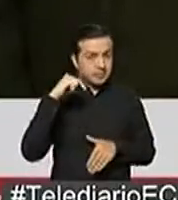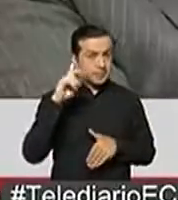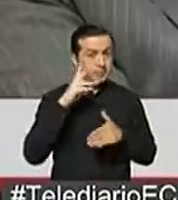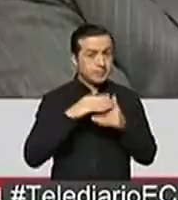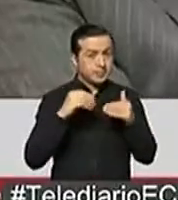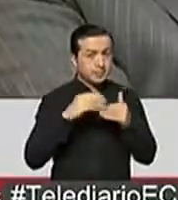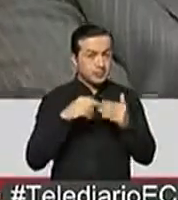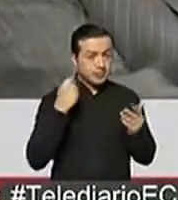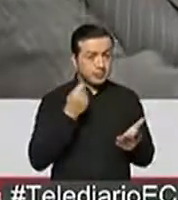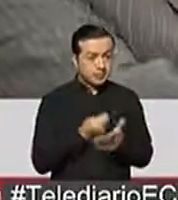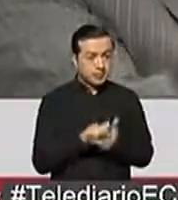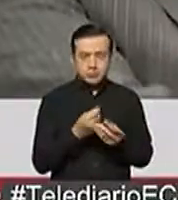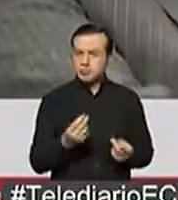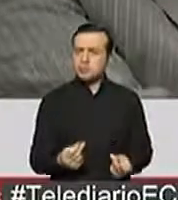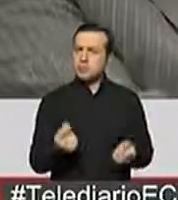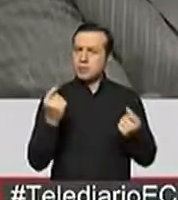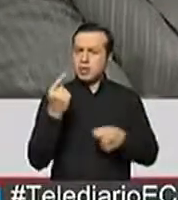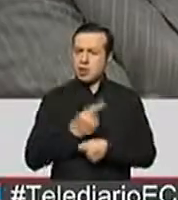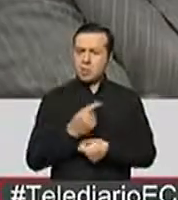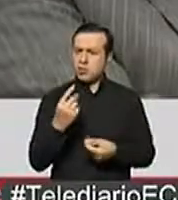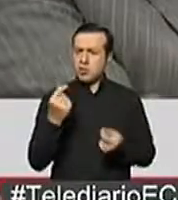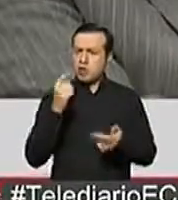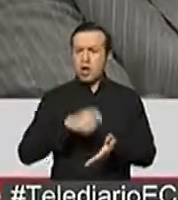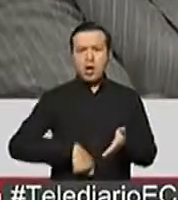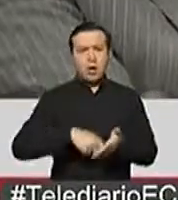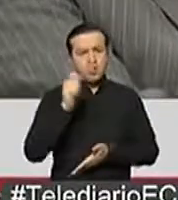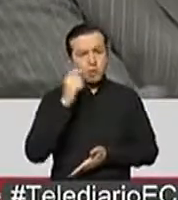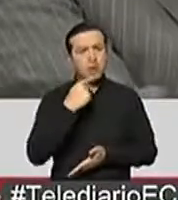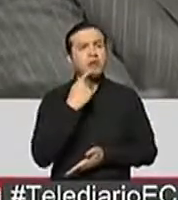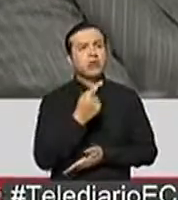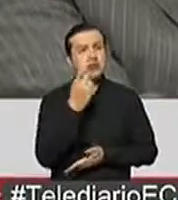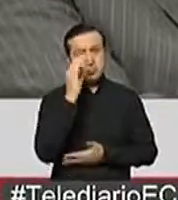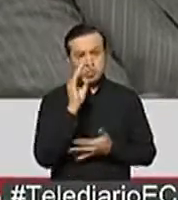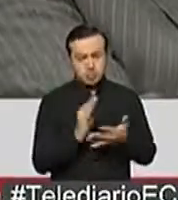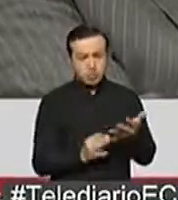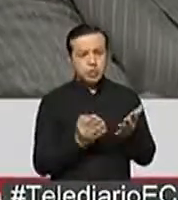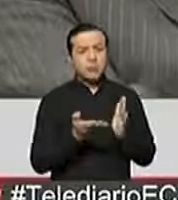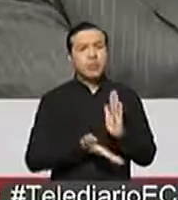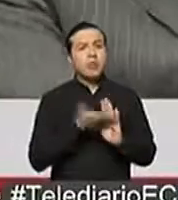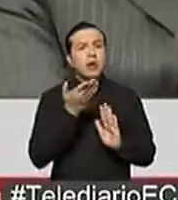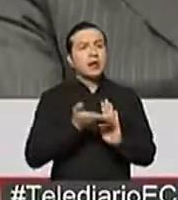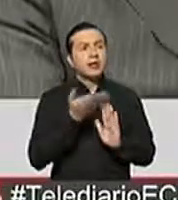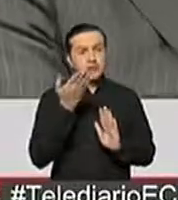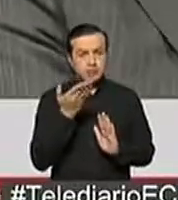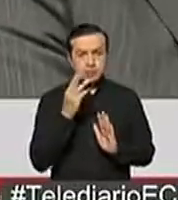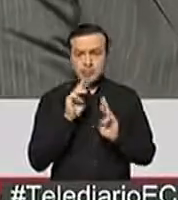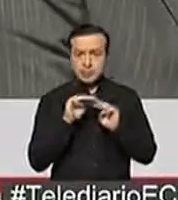dólares. De un día para el otro, se autorizó el incremento de presupuesto para el IEPS